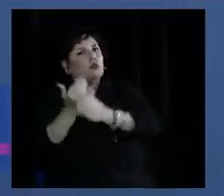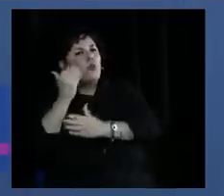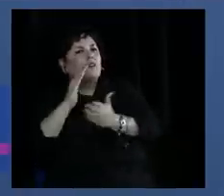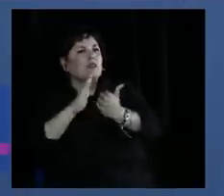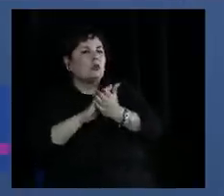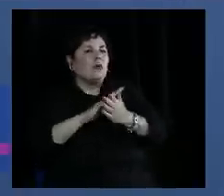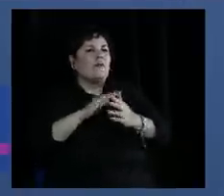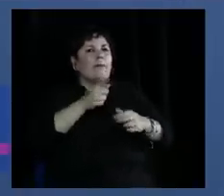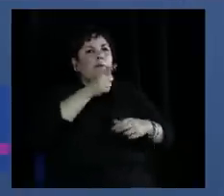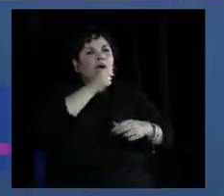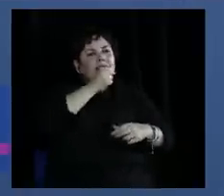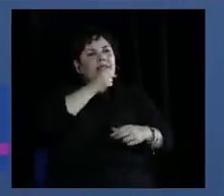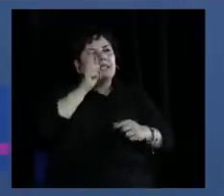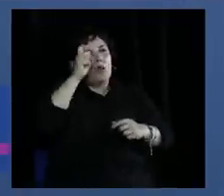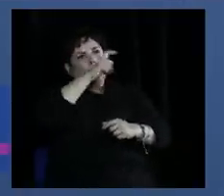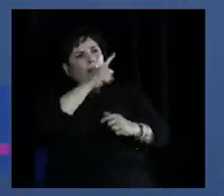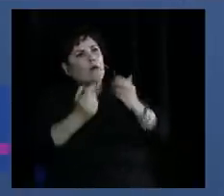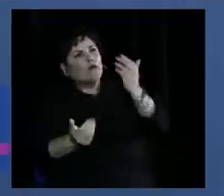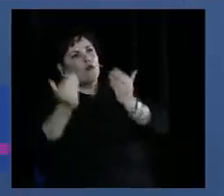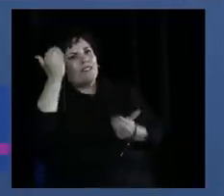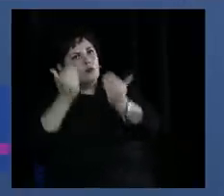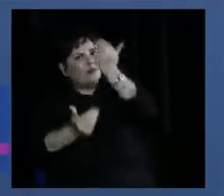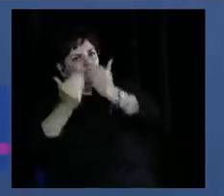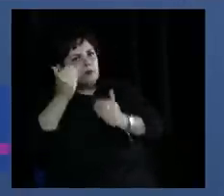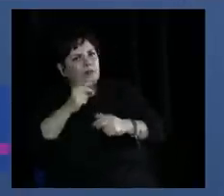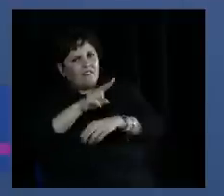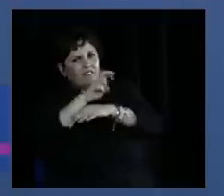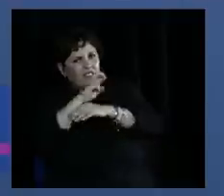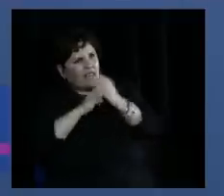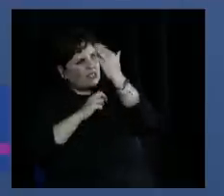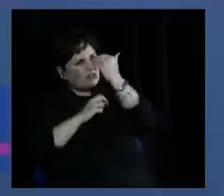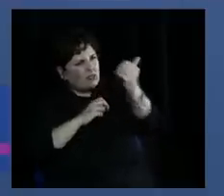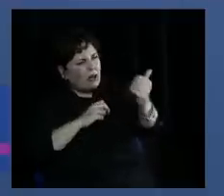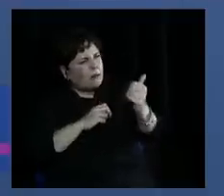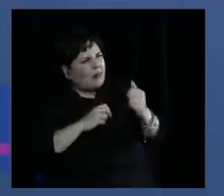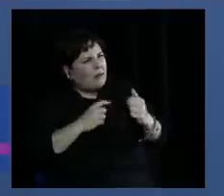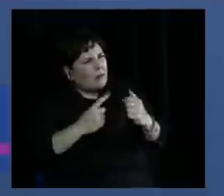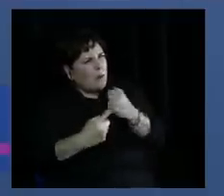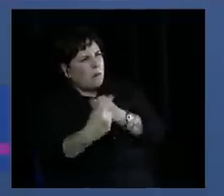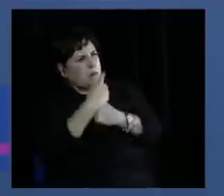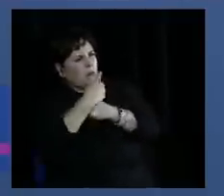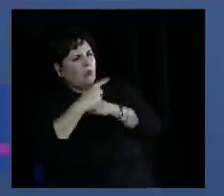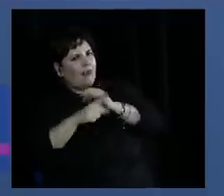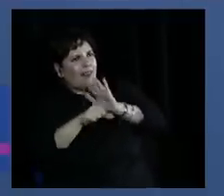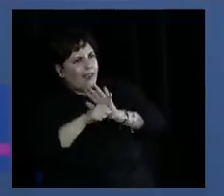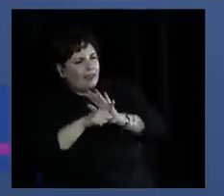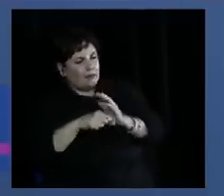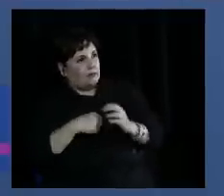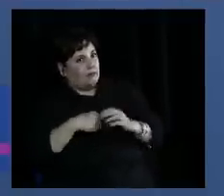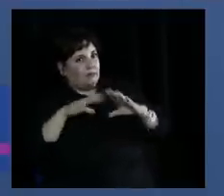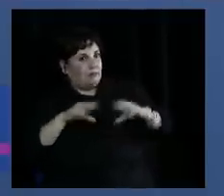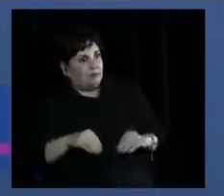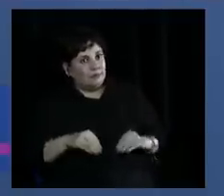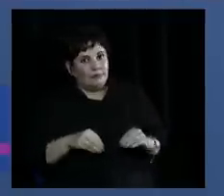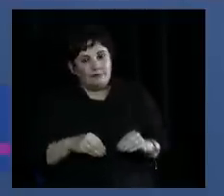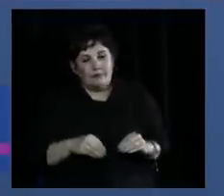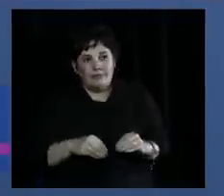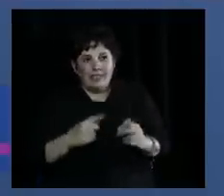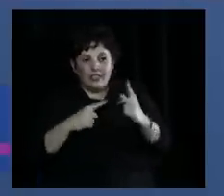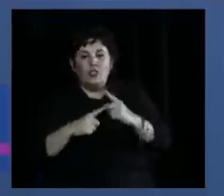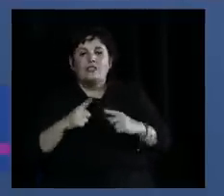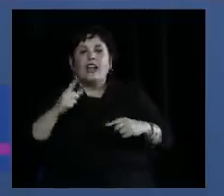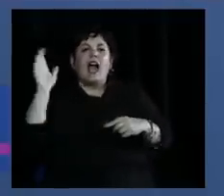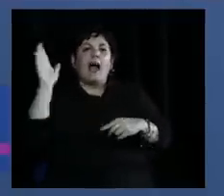de Tacuarembó. Entonces, ahí no solo estamos hablando de las